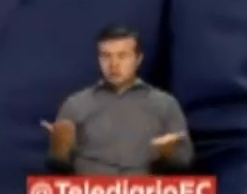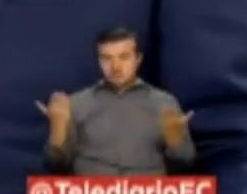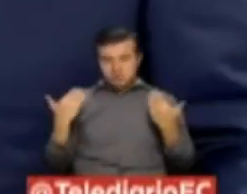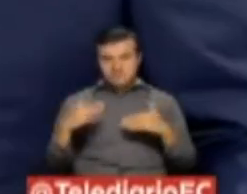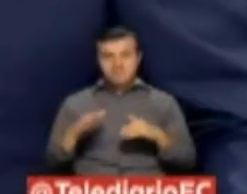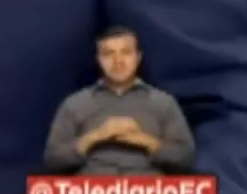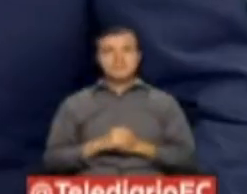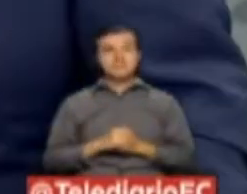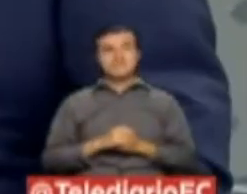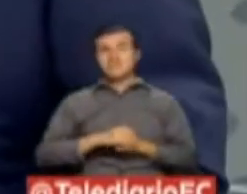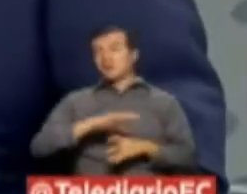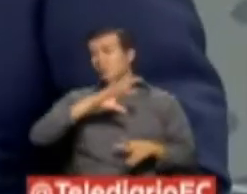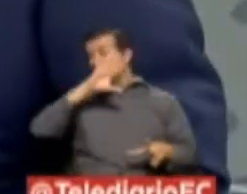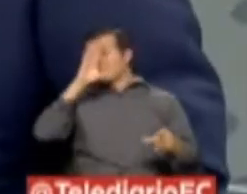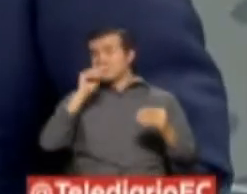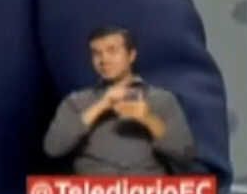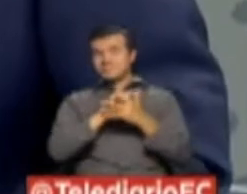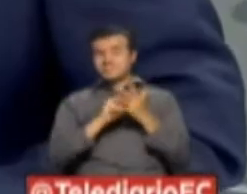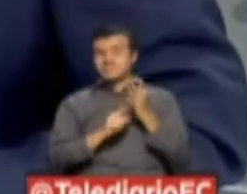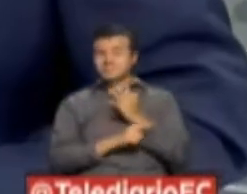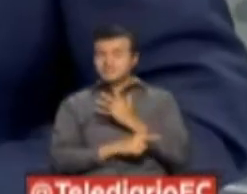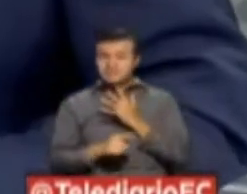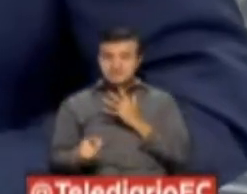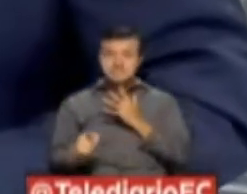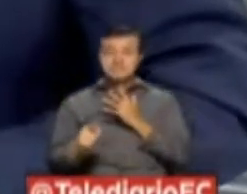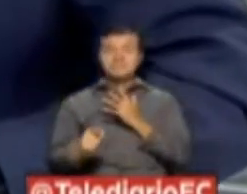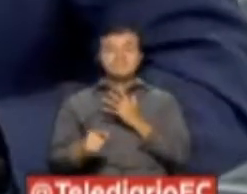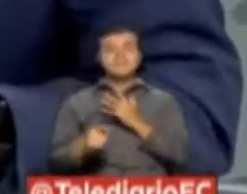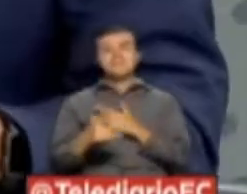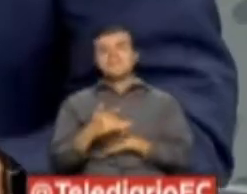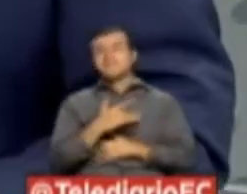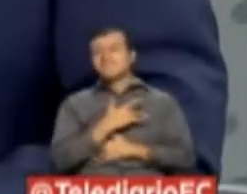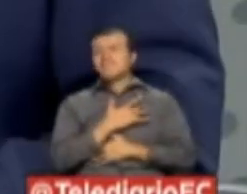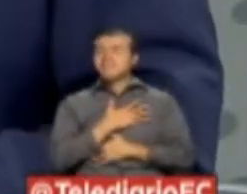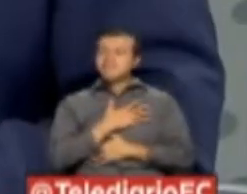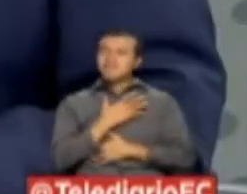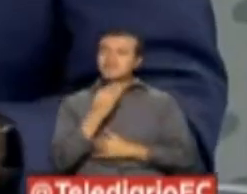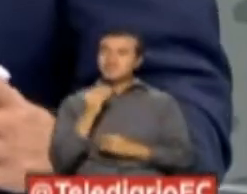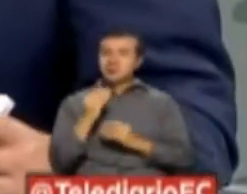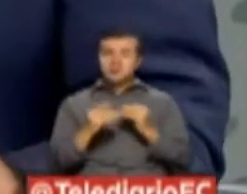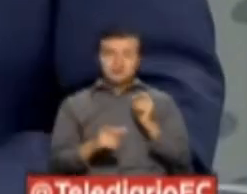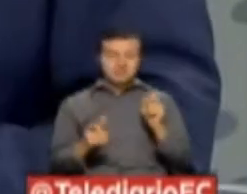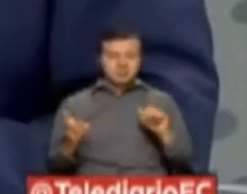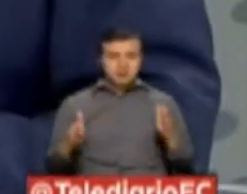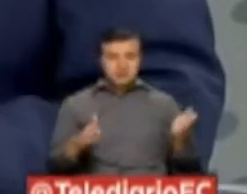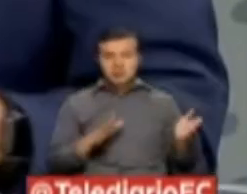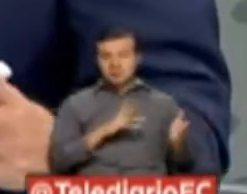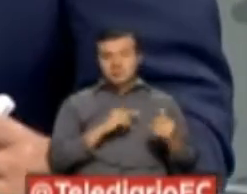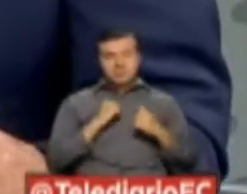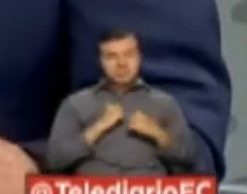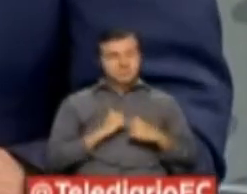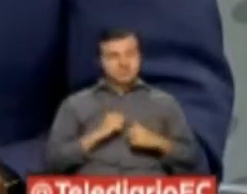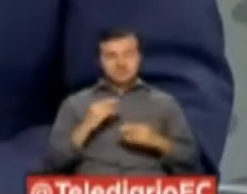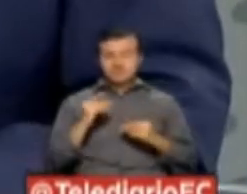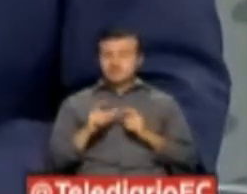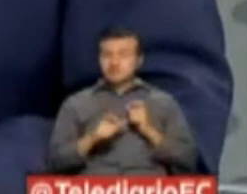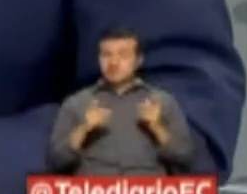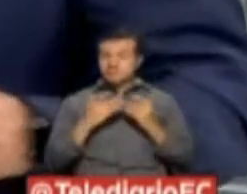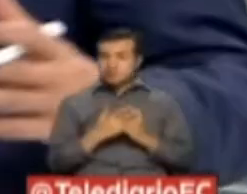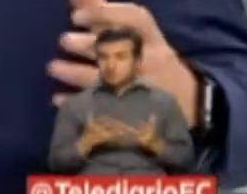impresión mientras todo esto ocurre va quedando una estela de víctimas de dolor de damnificados